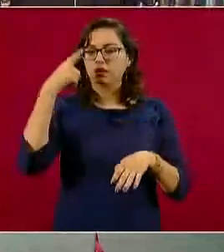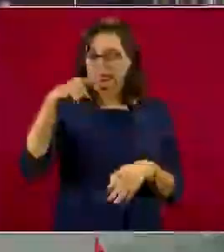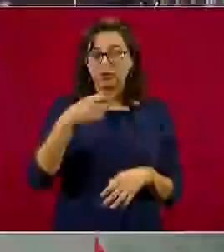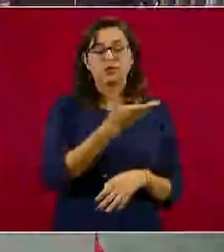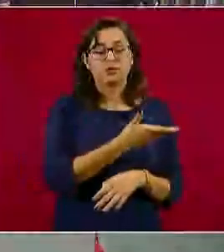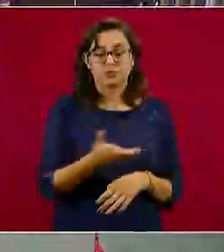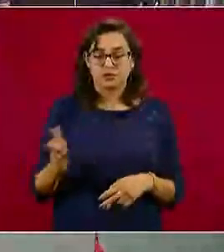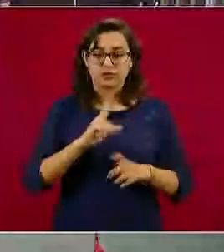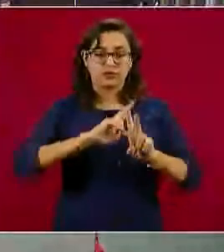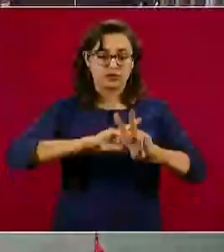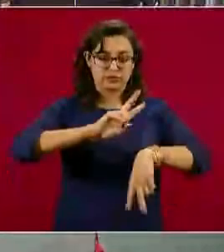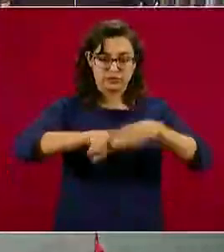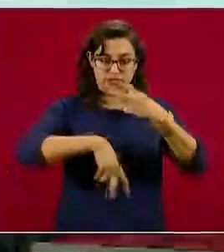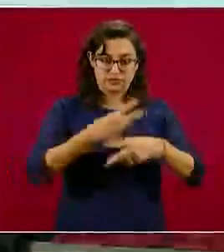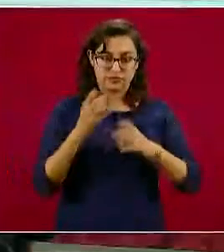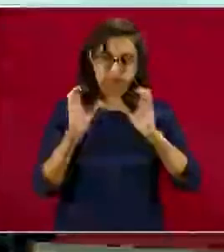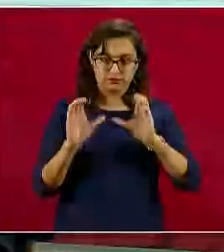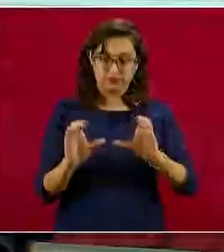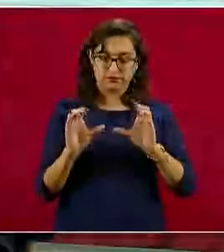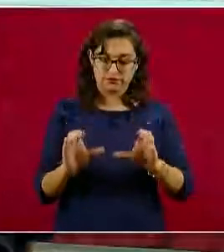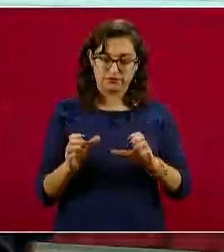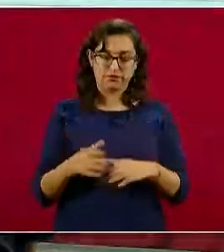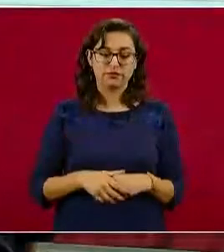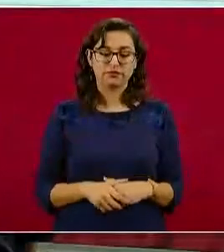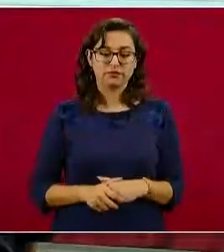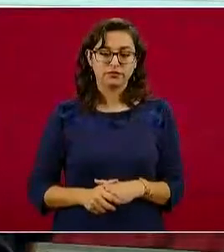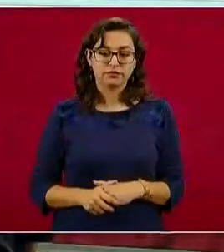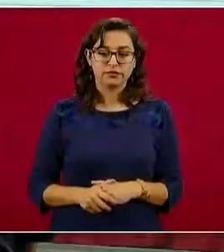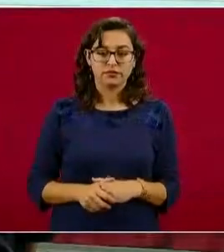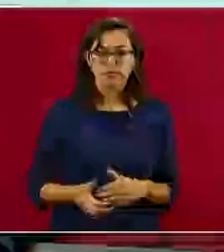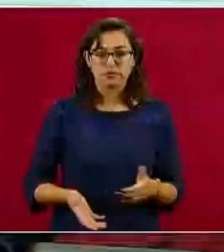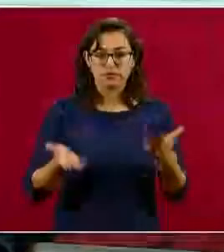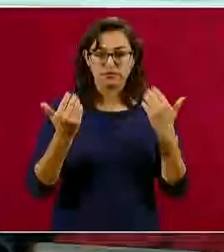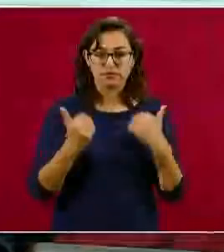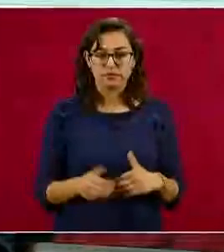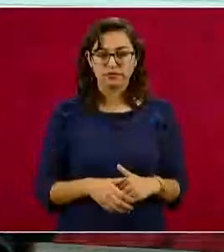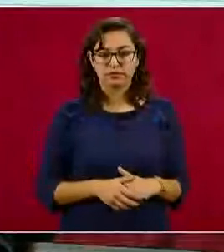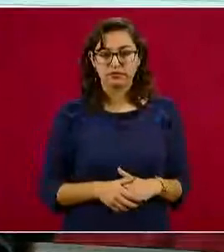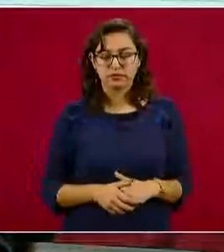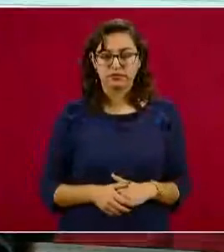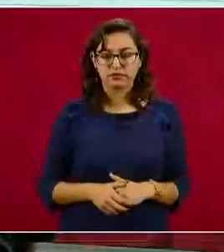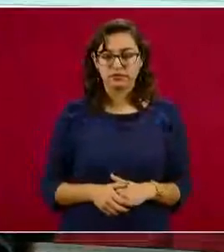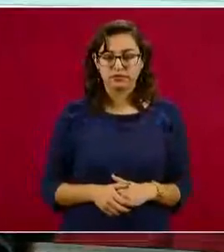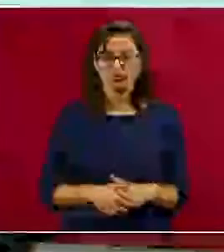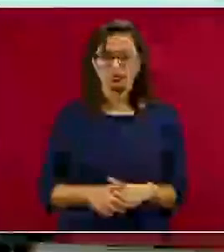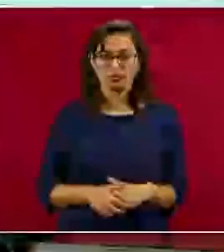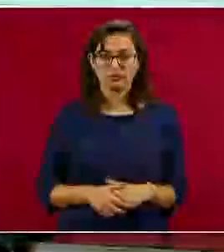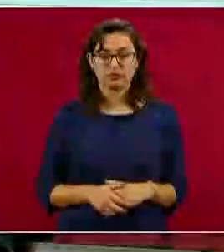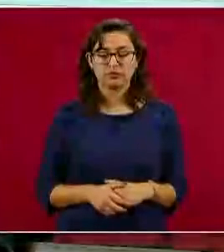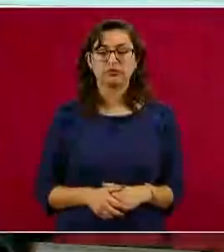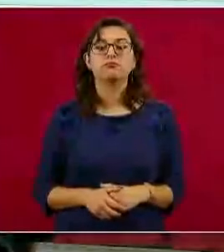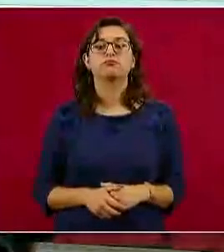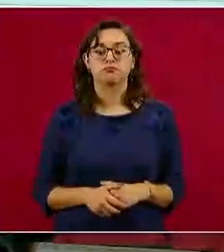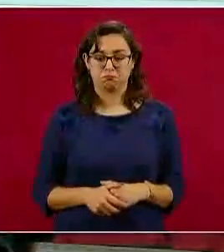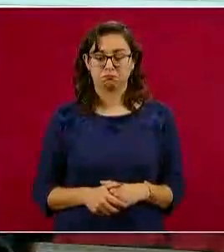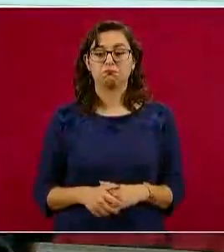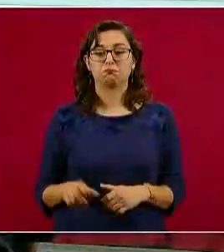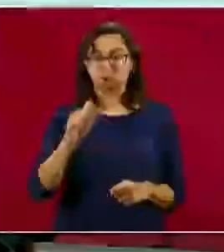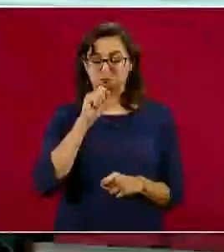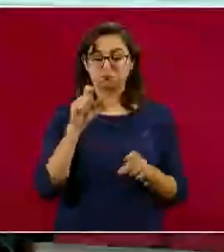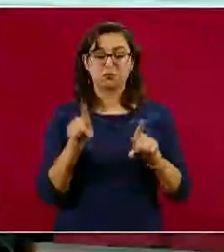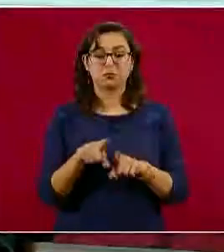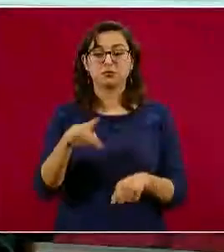acerquen todas las personas a este tipo de servicios. La siguiente, por favor. Pero sí, esto, además de recordar que